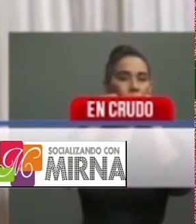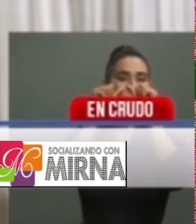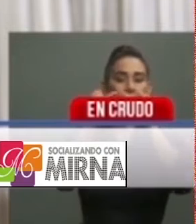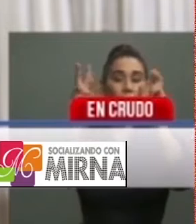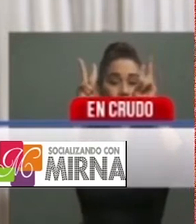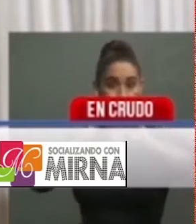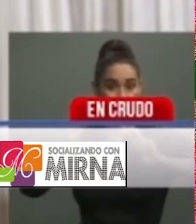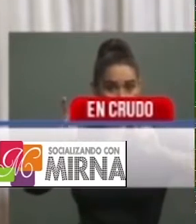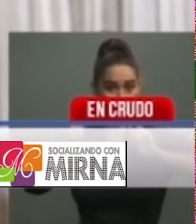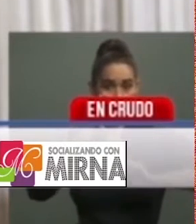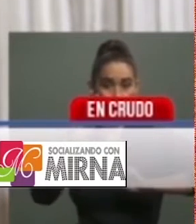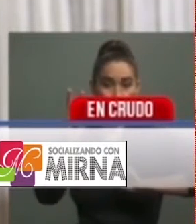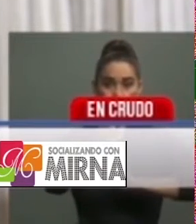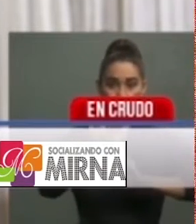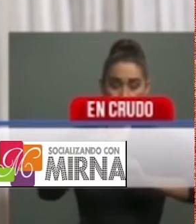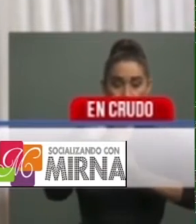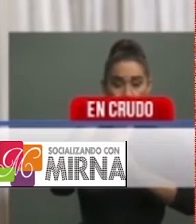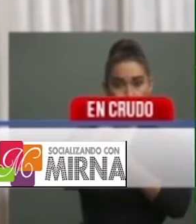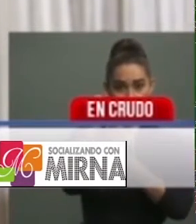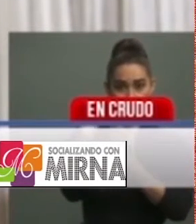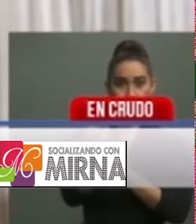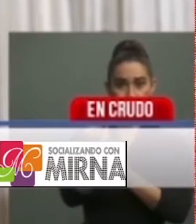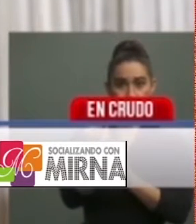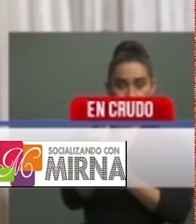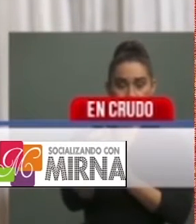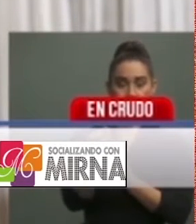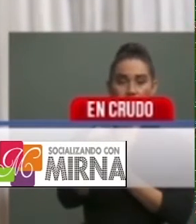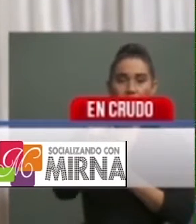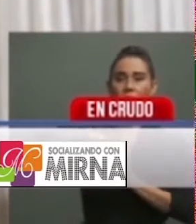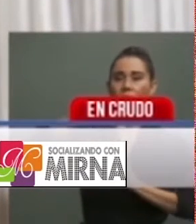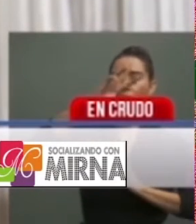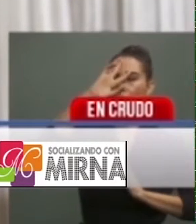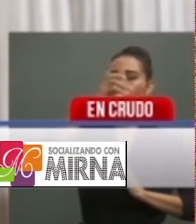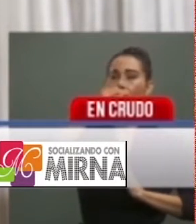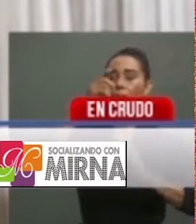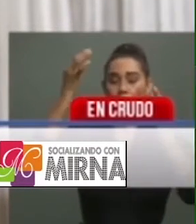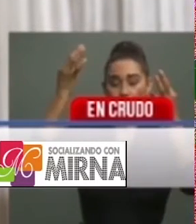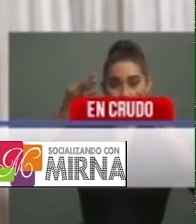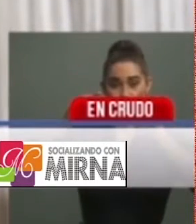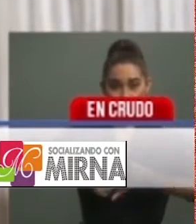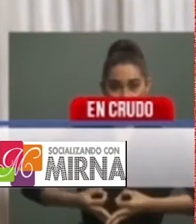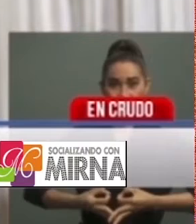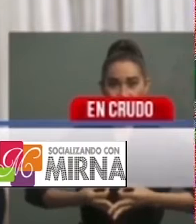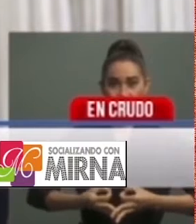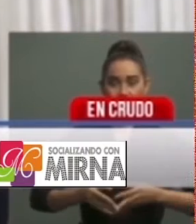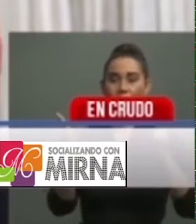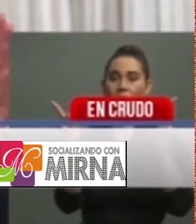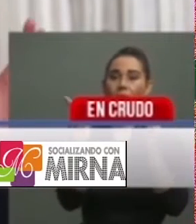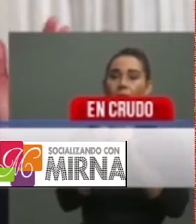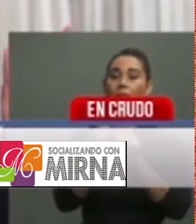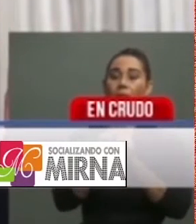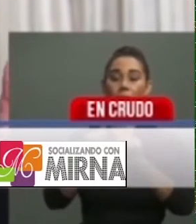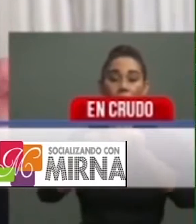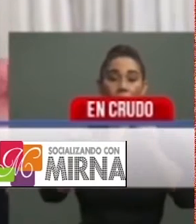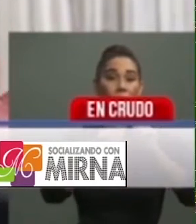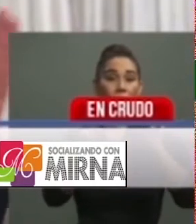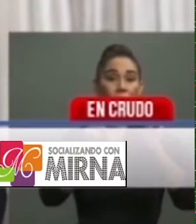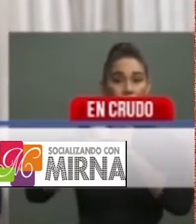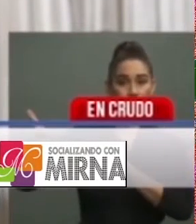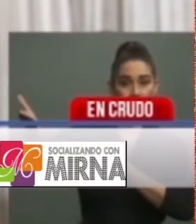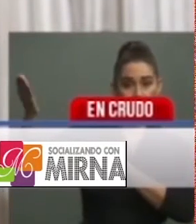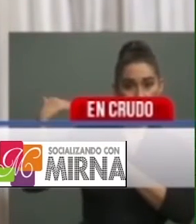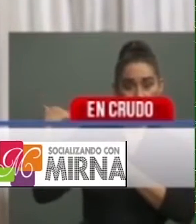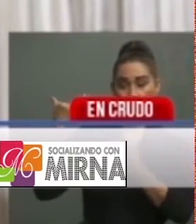las personas, pues usted sabe que no se llevan y hacen lo que quieran. Pero entonces esas personas